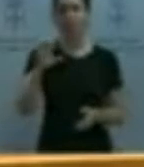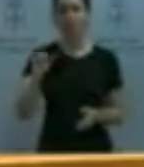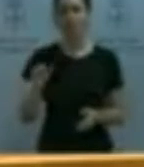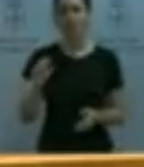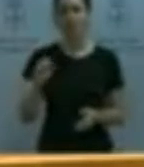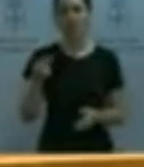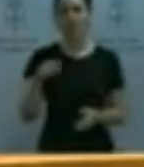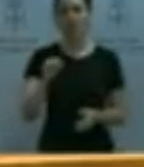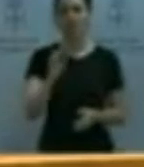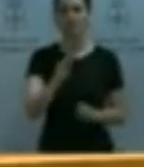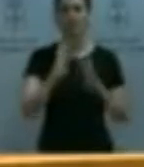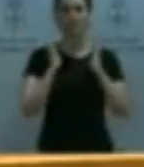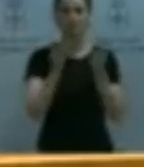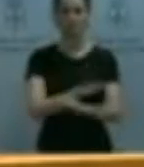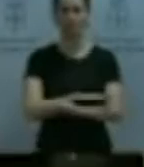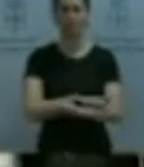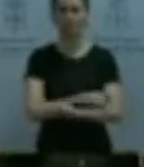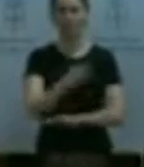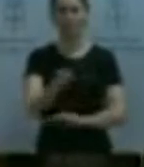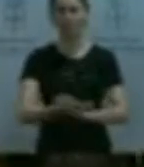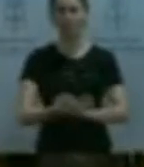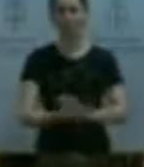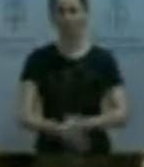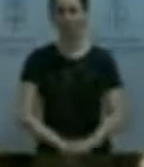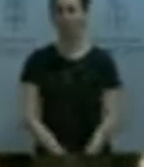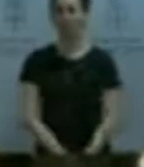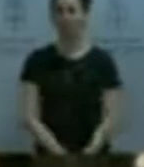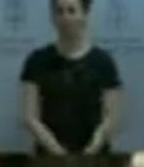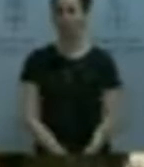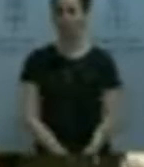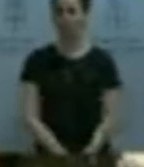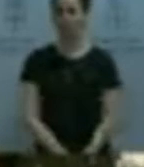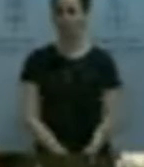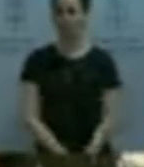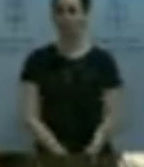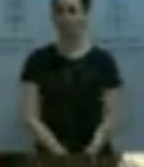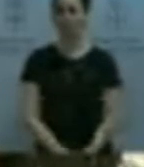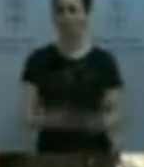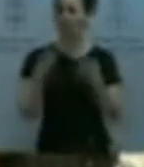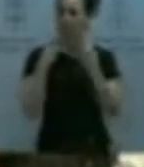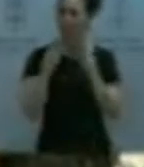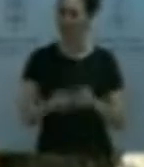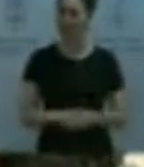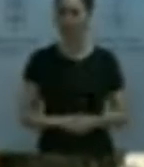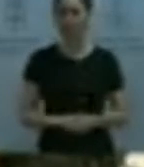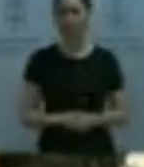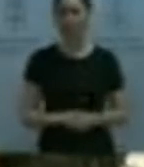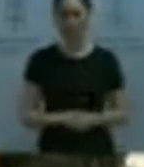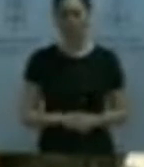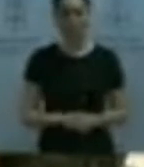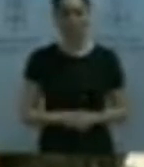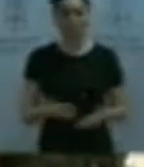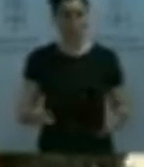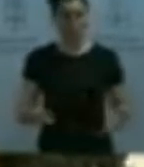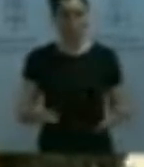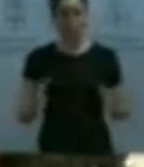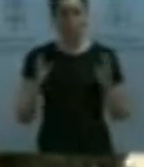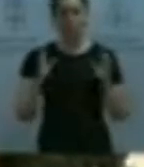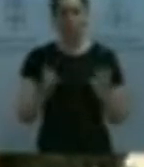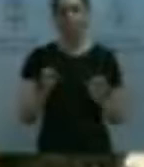palabra. Sí, muchas gracias. ¿Cómo es posible que si la previsión de los presupuestos generales del Principado de Asturias en gastos de